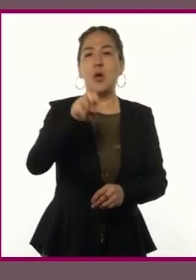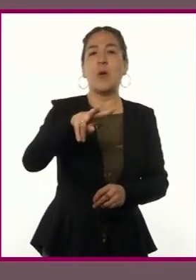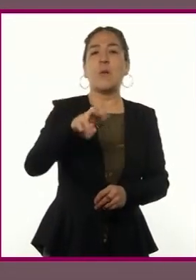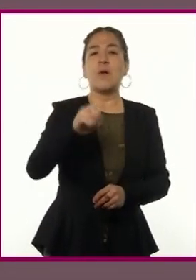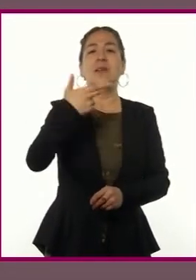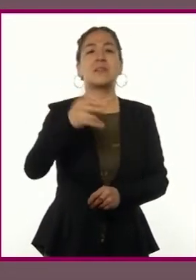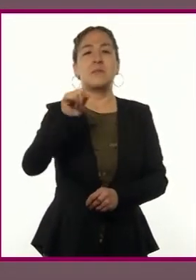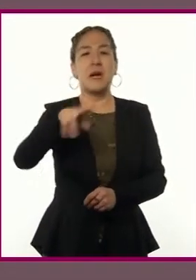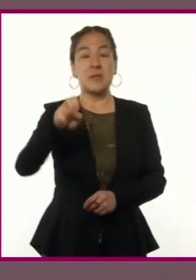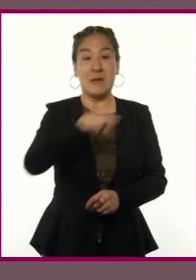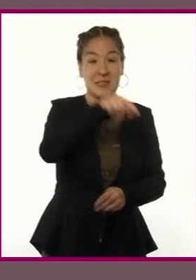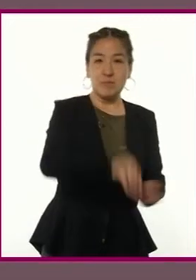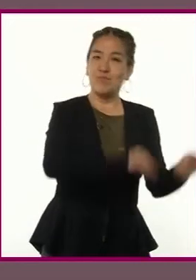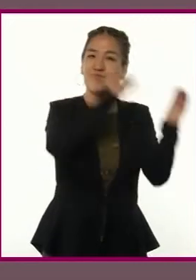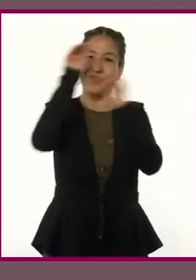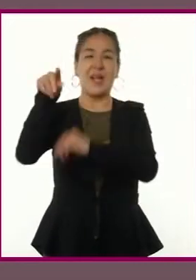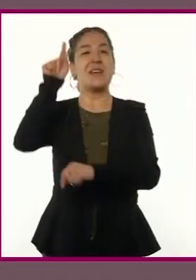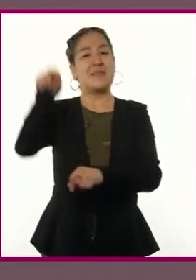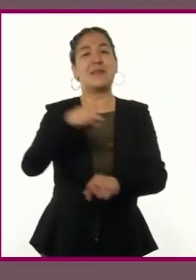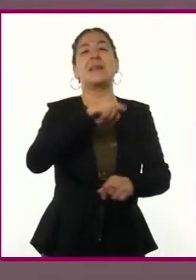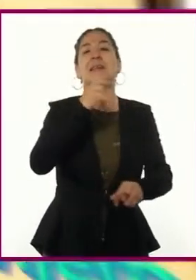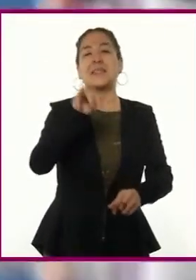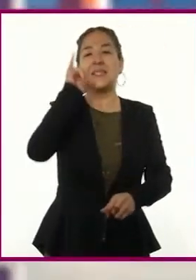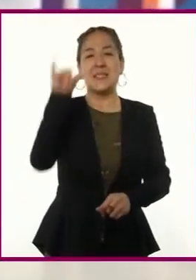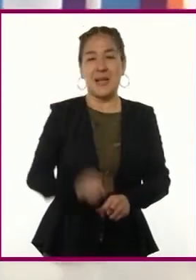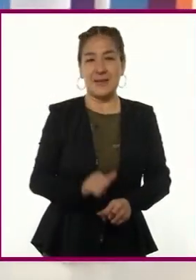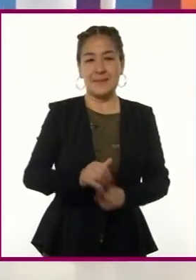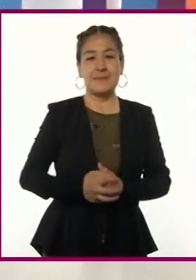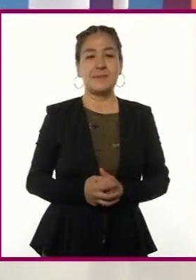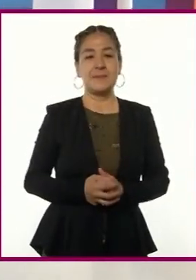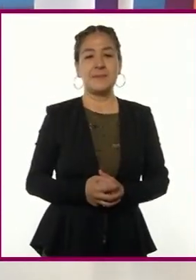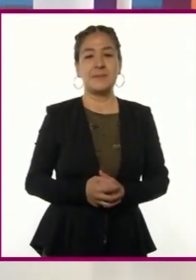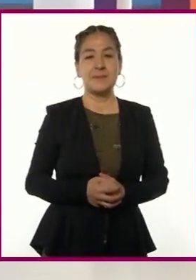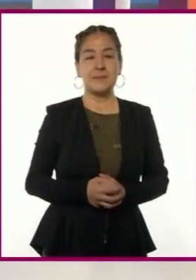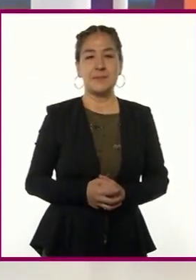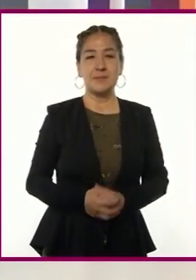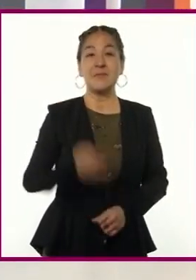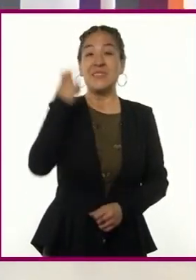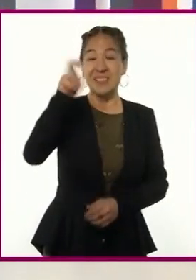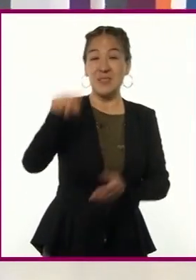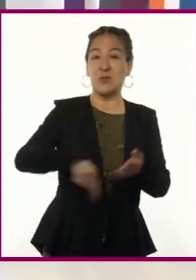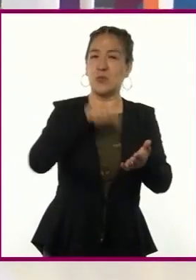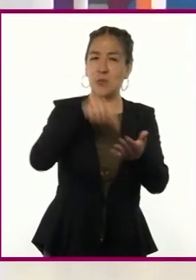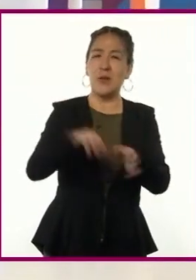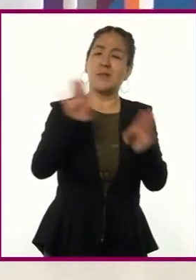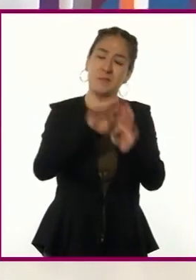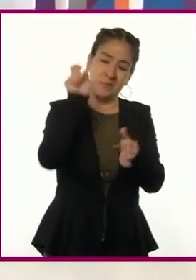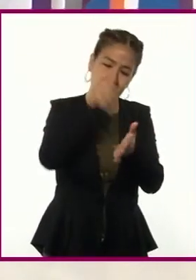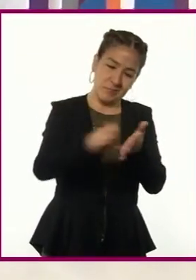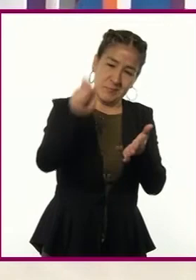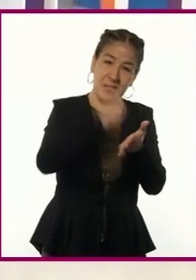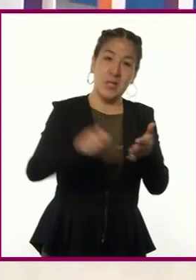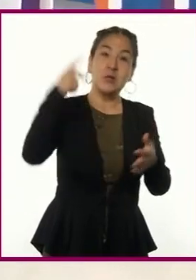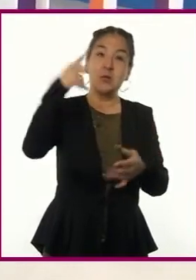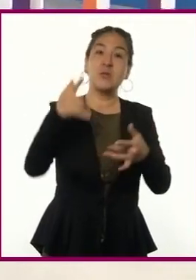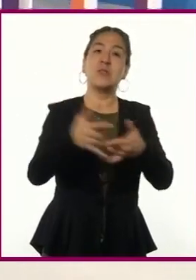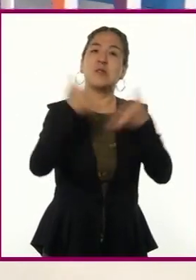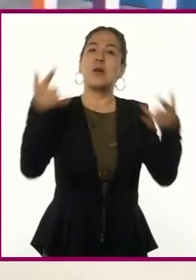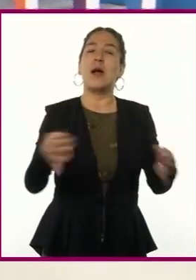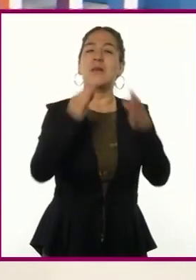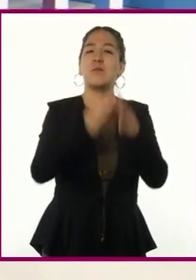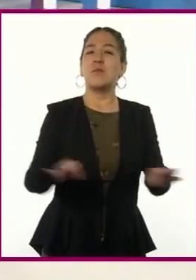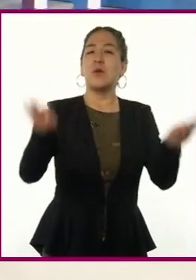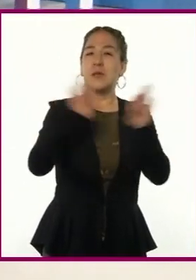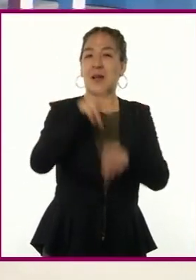Italia, en donde vivió en Ferrara y Bolonia. Desde el desierto, escribió su obra más importante,